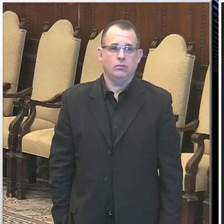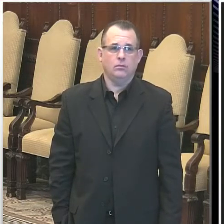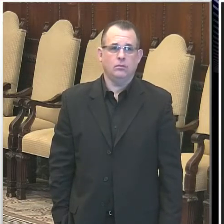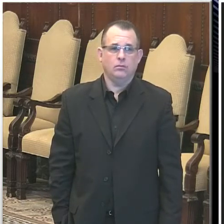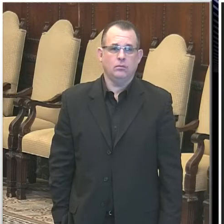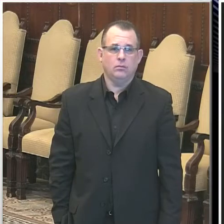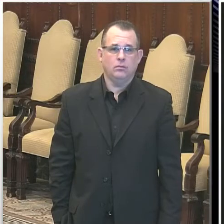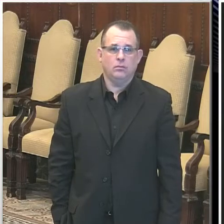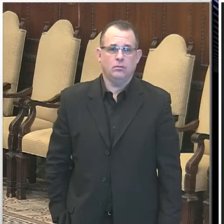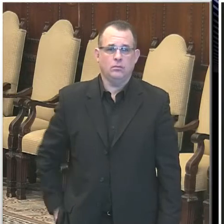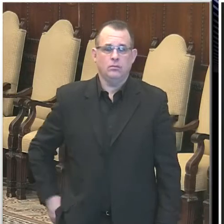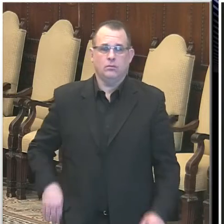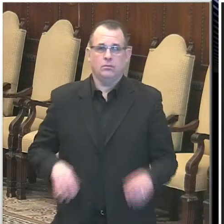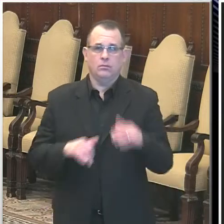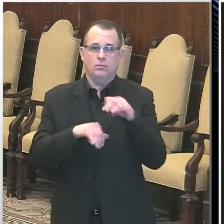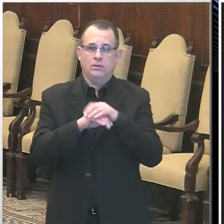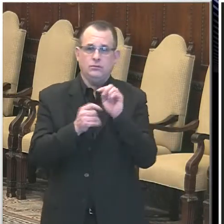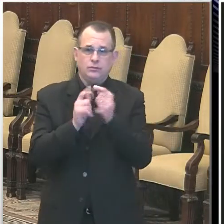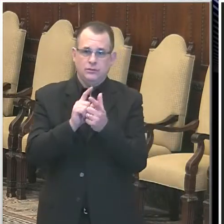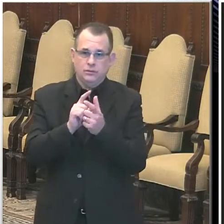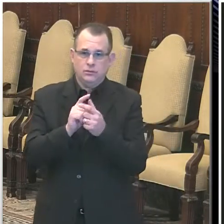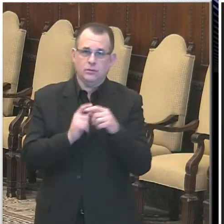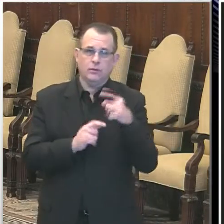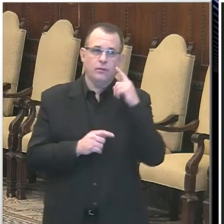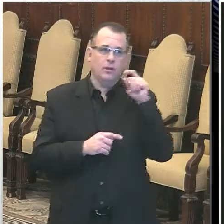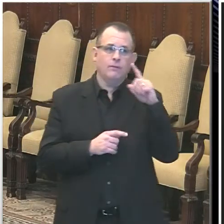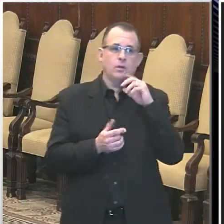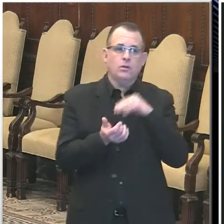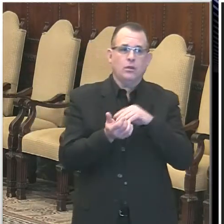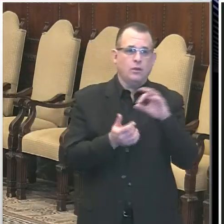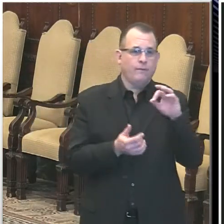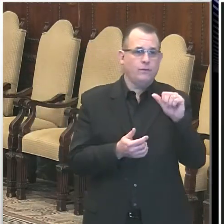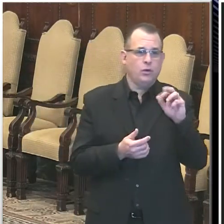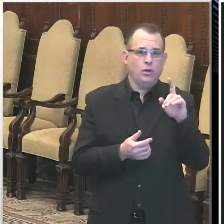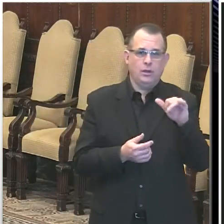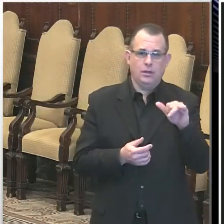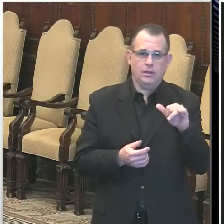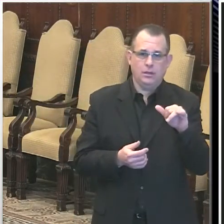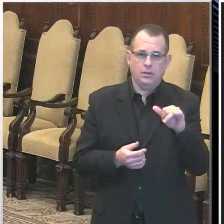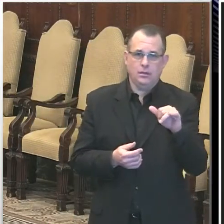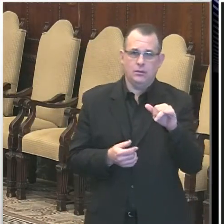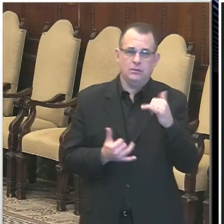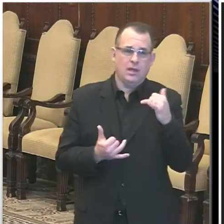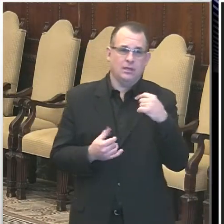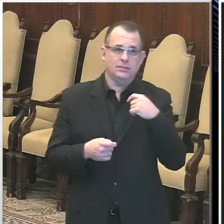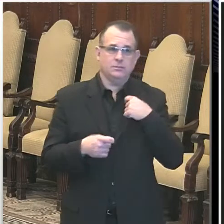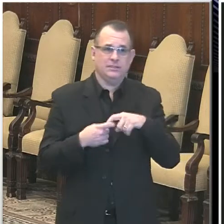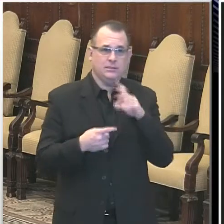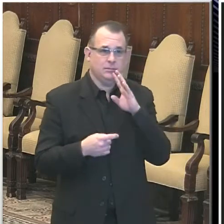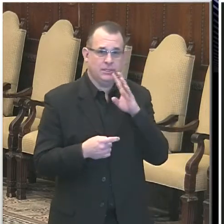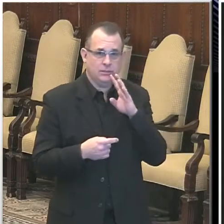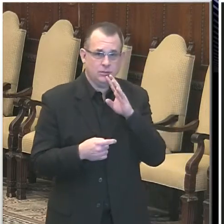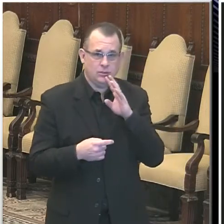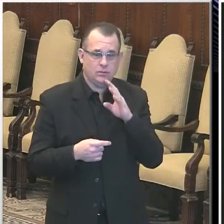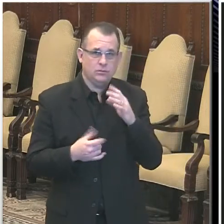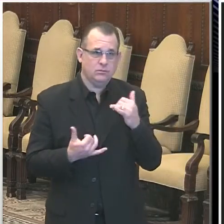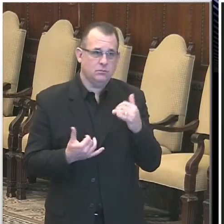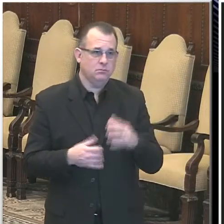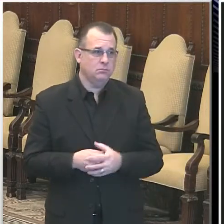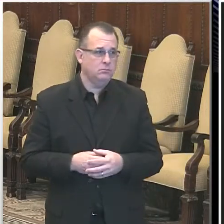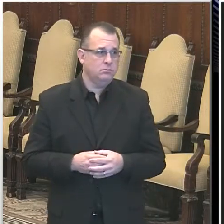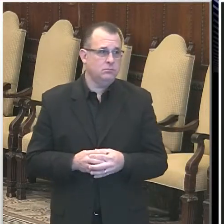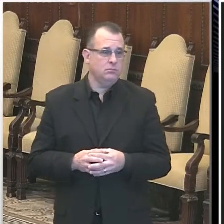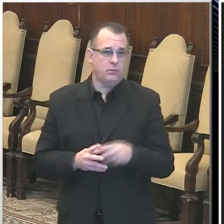Dr. Farley, también quiero preguntar que si me puede hablar un poco más sobre los exámenes que se llevaron a cabo durante el fin de semana.